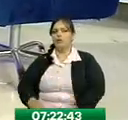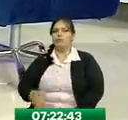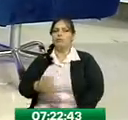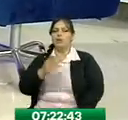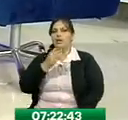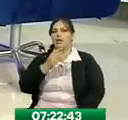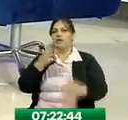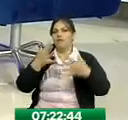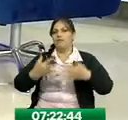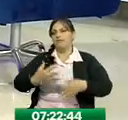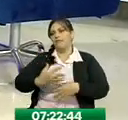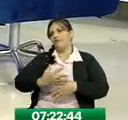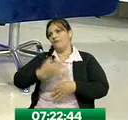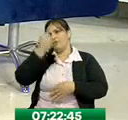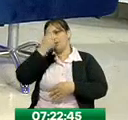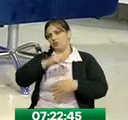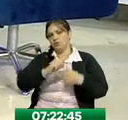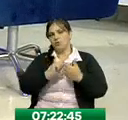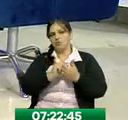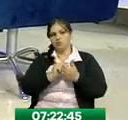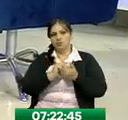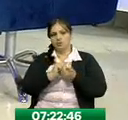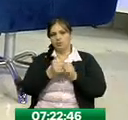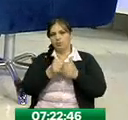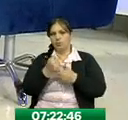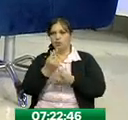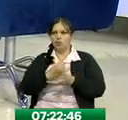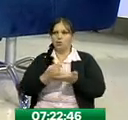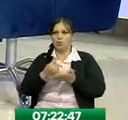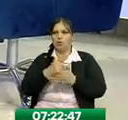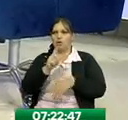previstas? Parece que hay un poco de controversia y polémica, bueno, en el efectivamente, tema.